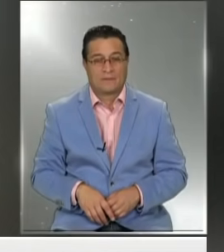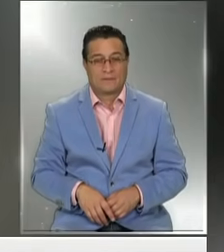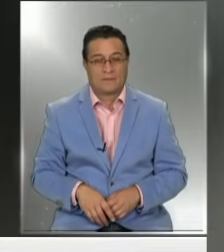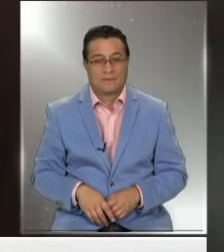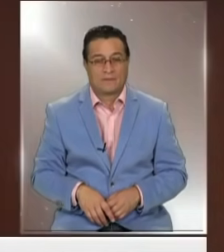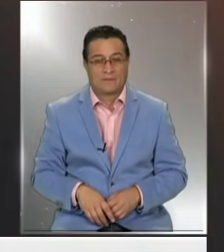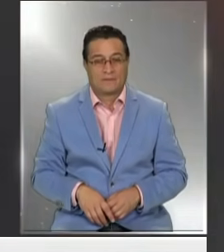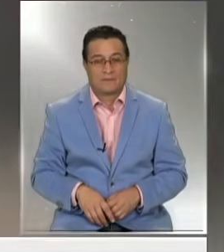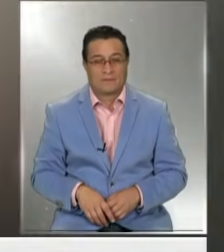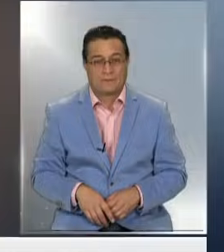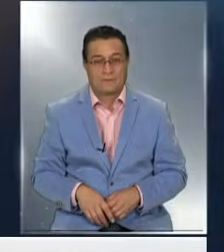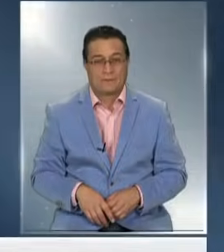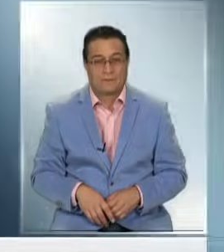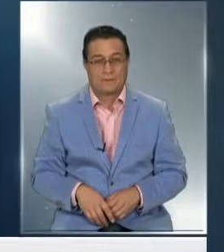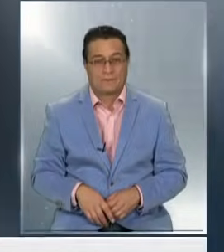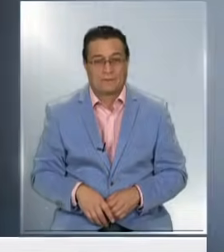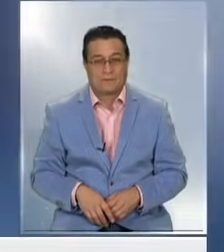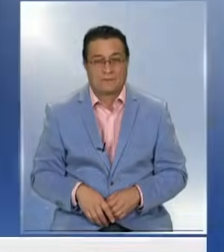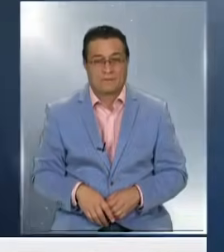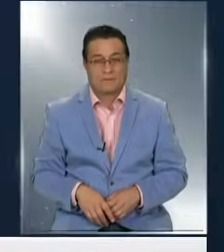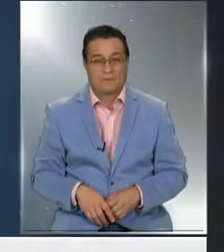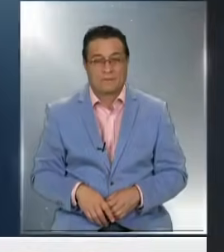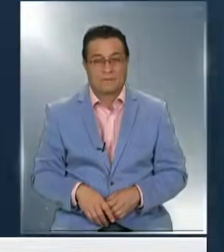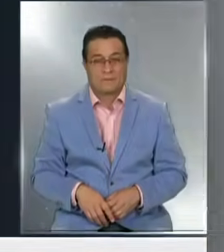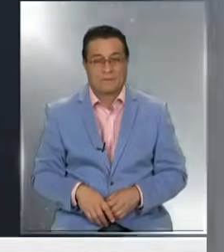de todo sabor.